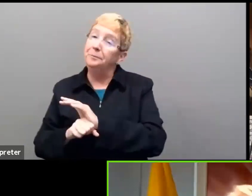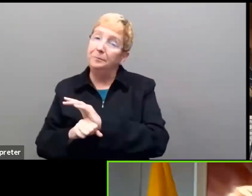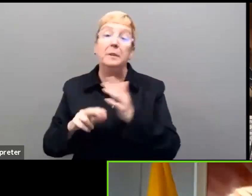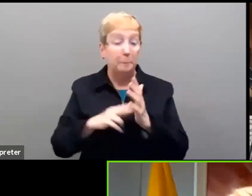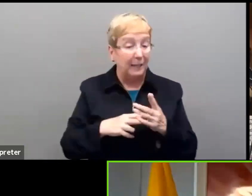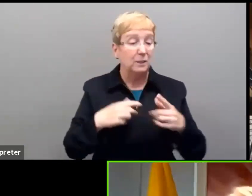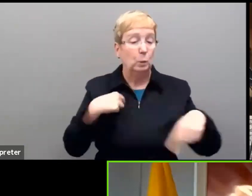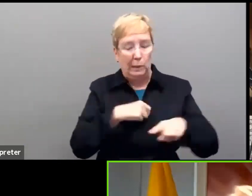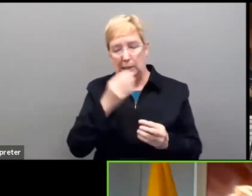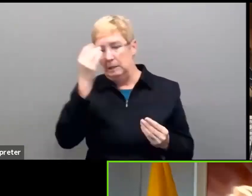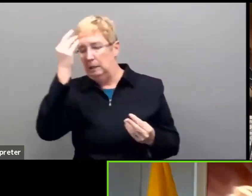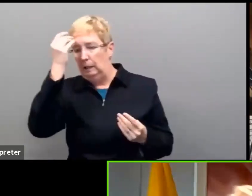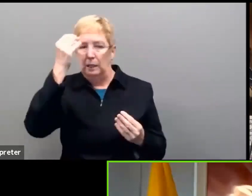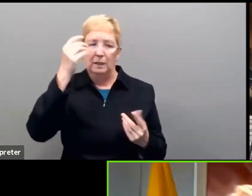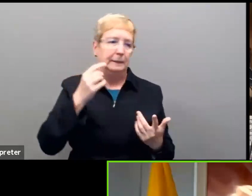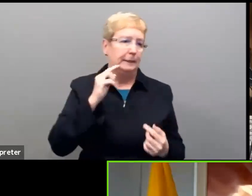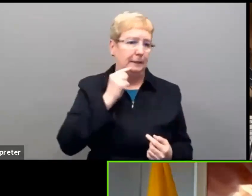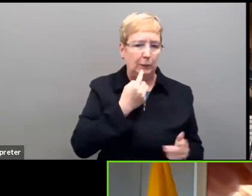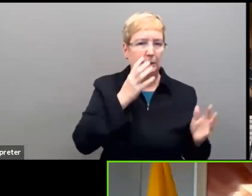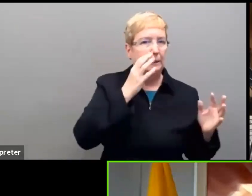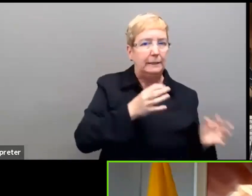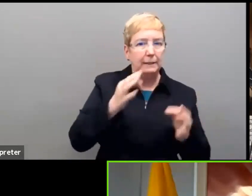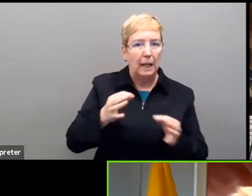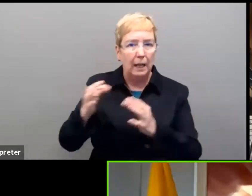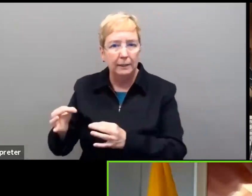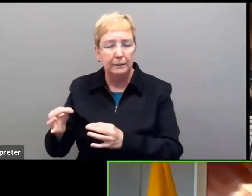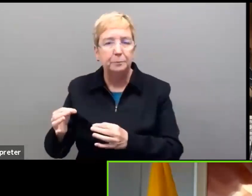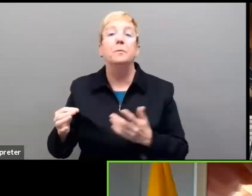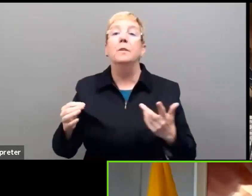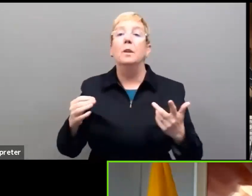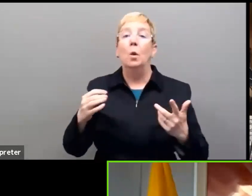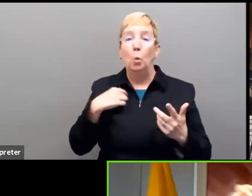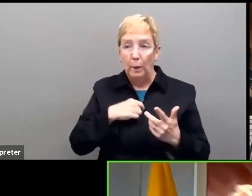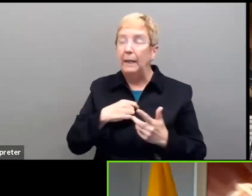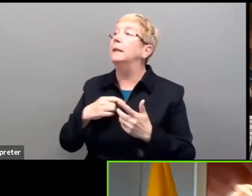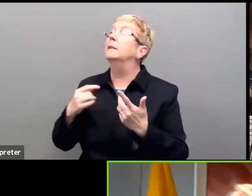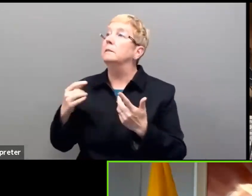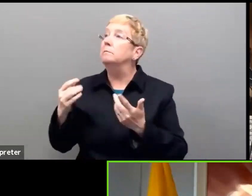el país. Entonces, quiero tener mucho cuidado para que estas